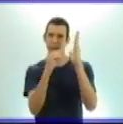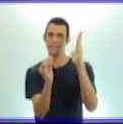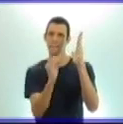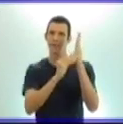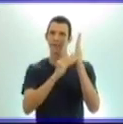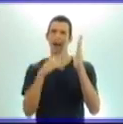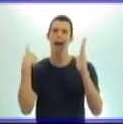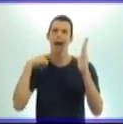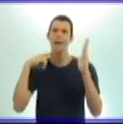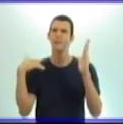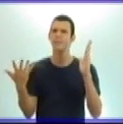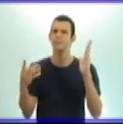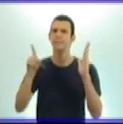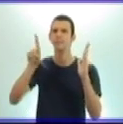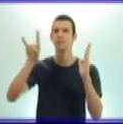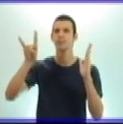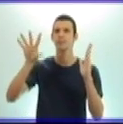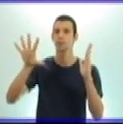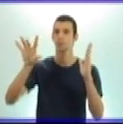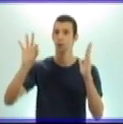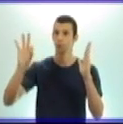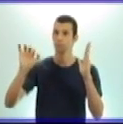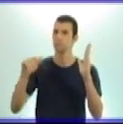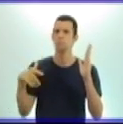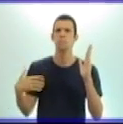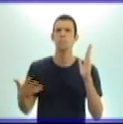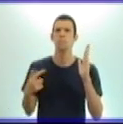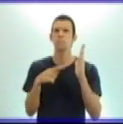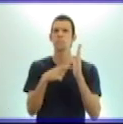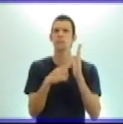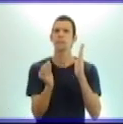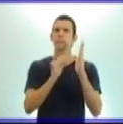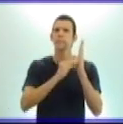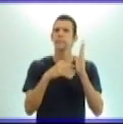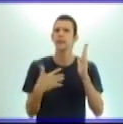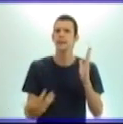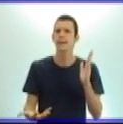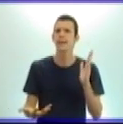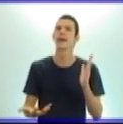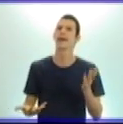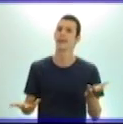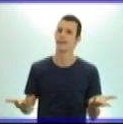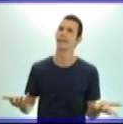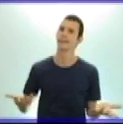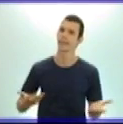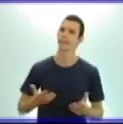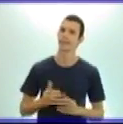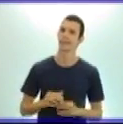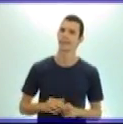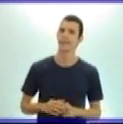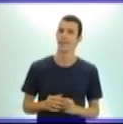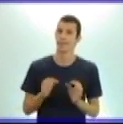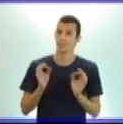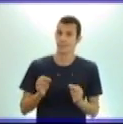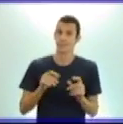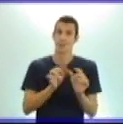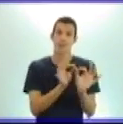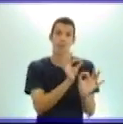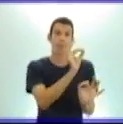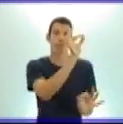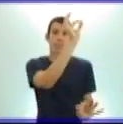1958. ¿Para qué te sirve ubicar los hechos en la línea del